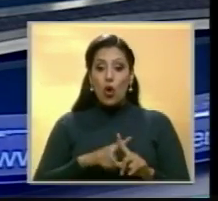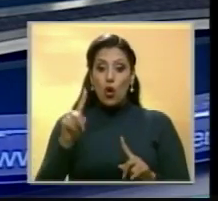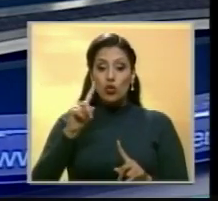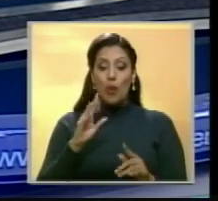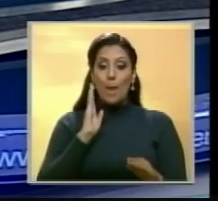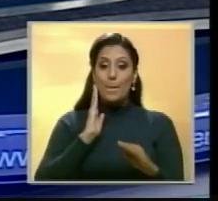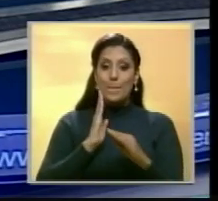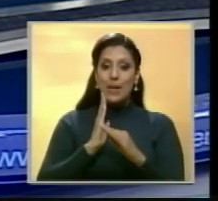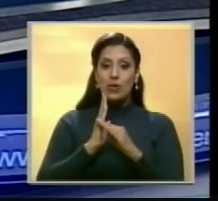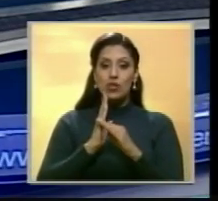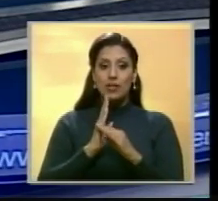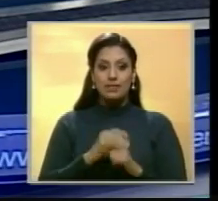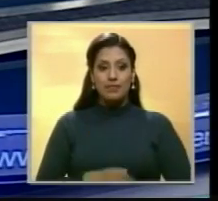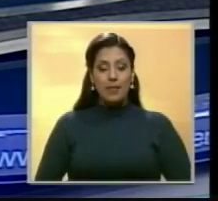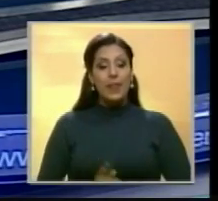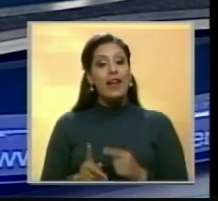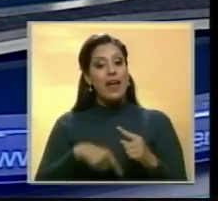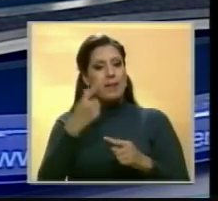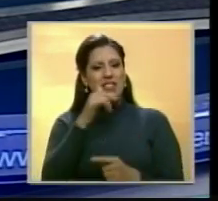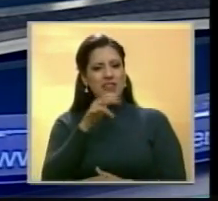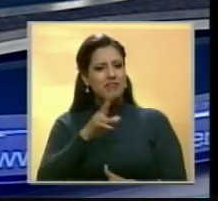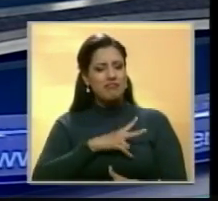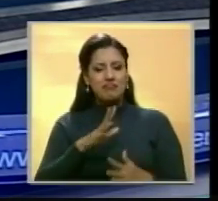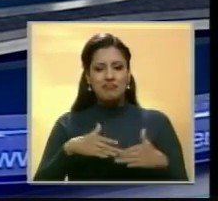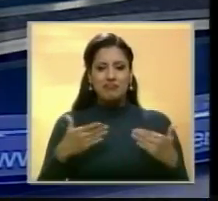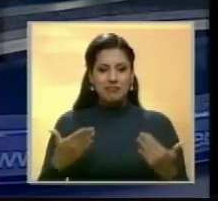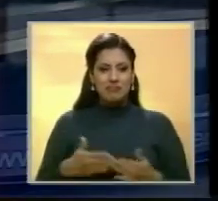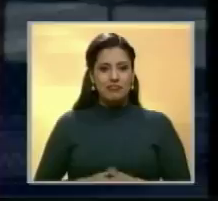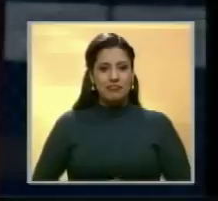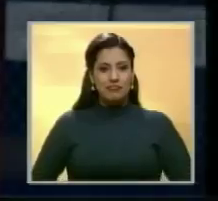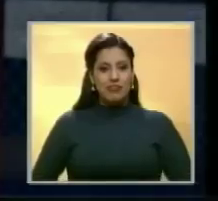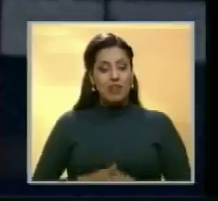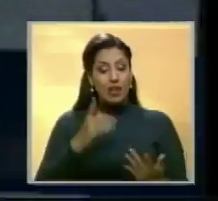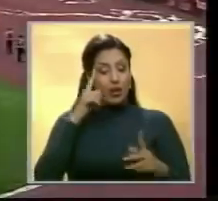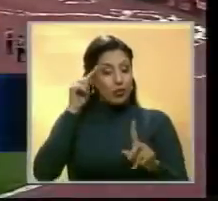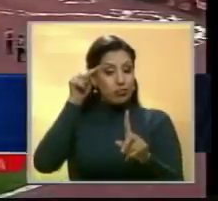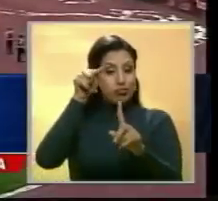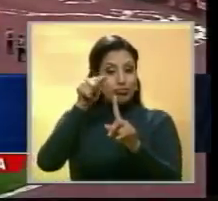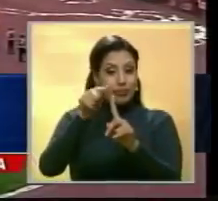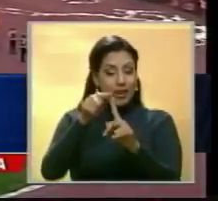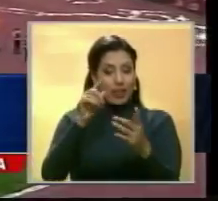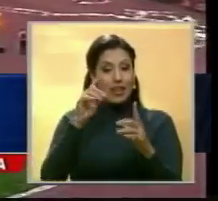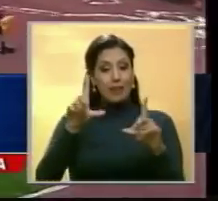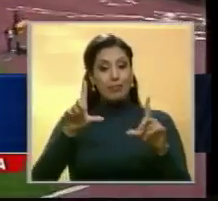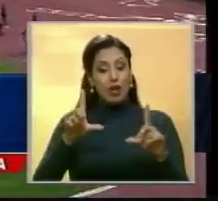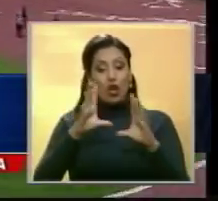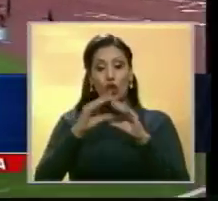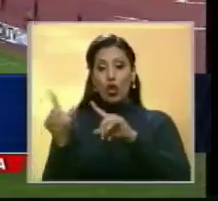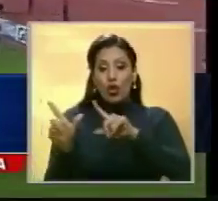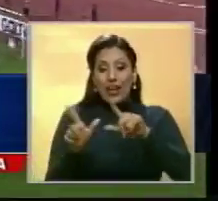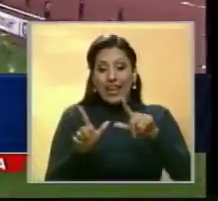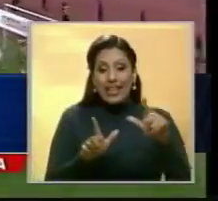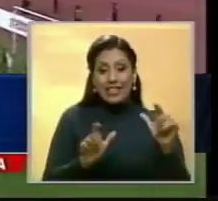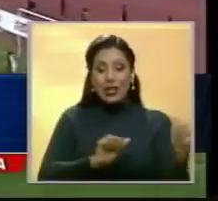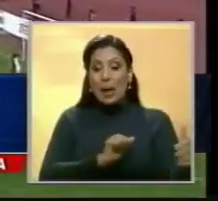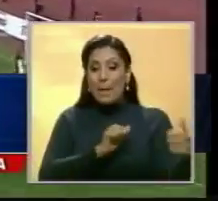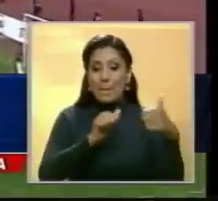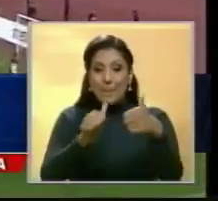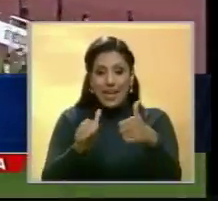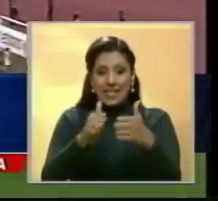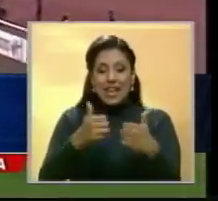Amigos, hacemos entonces una nueva pausa. Y más adelante el noticiero Venevisión. Rumbo al título. Todo listo para que inicien